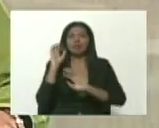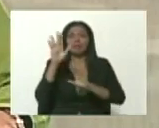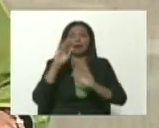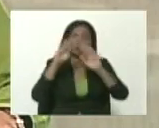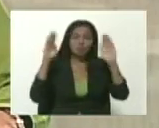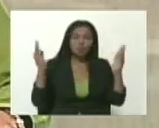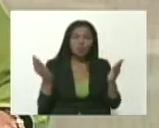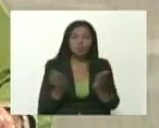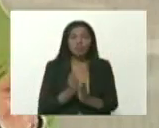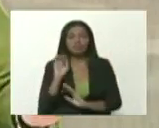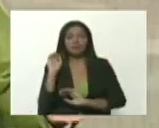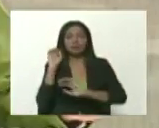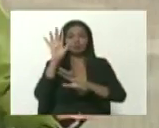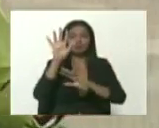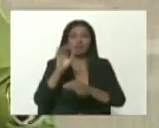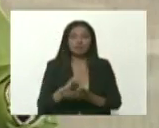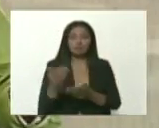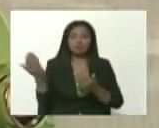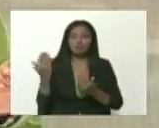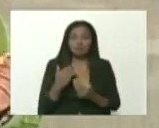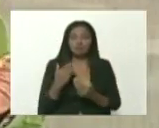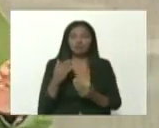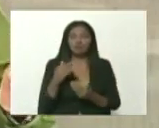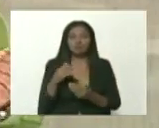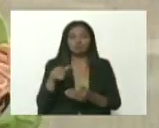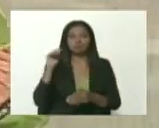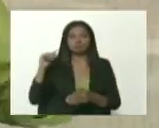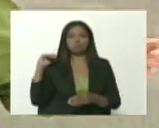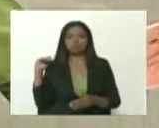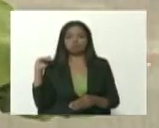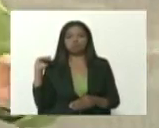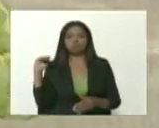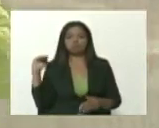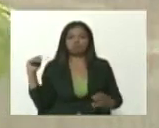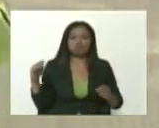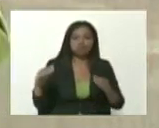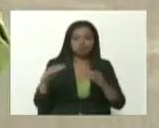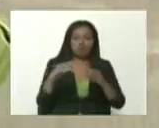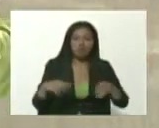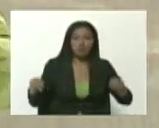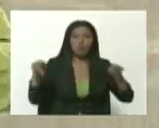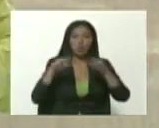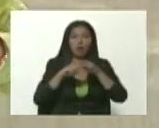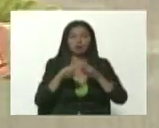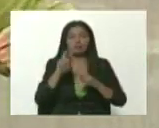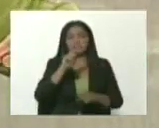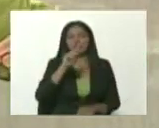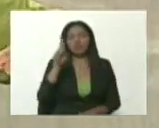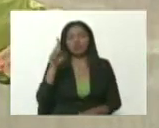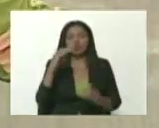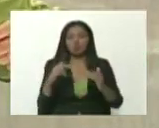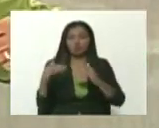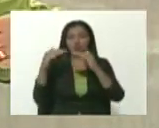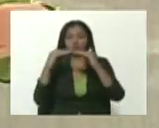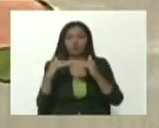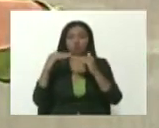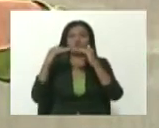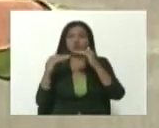de baloncesto. Vino de atrás. Empataron el juego 71-71.